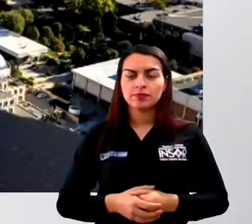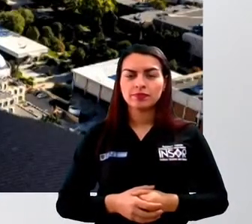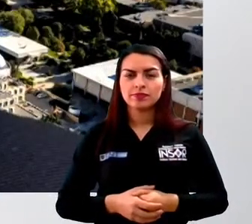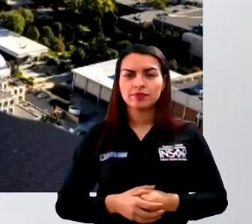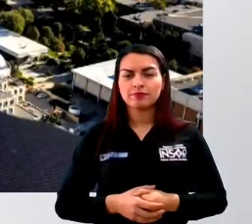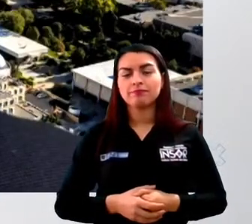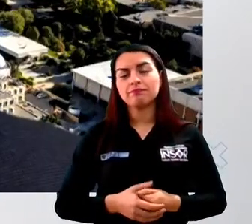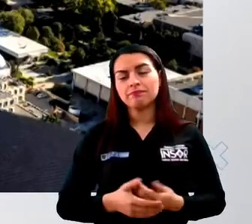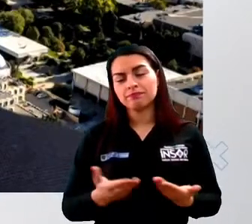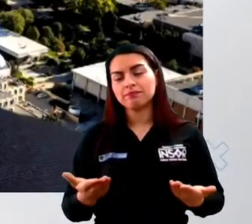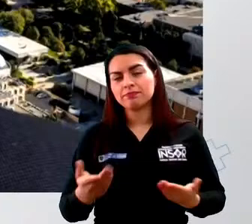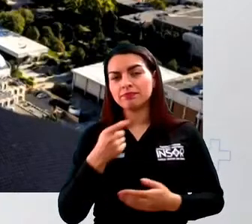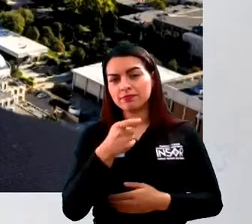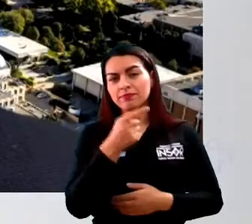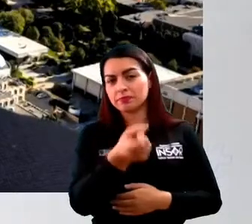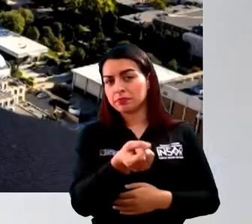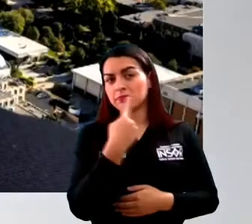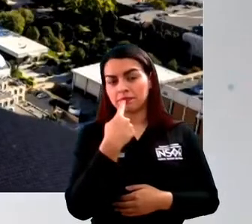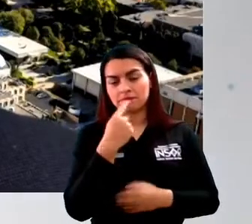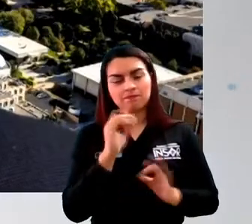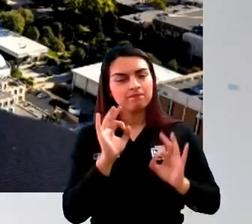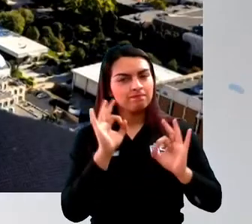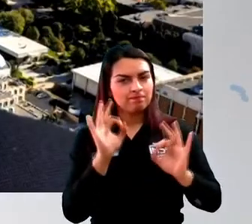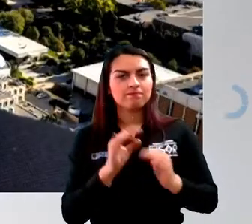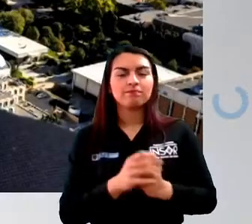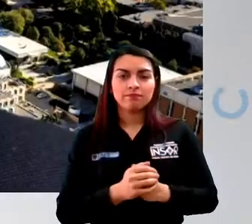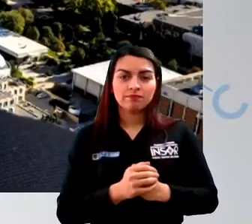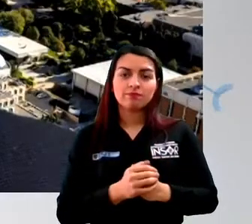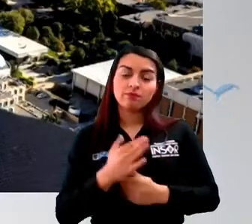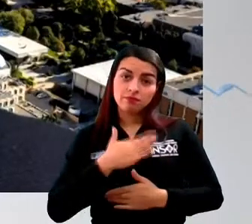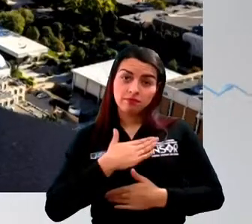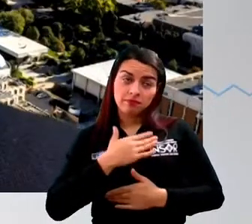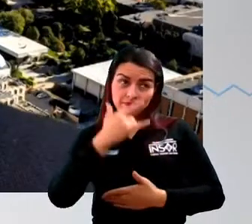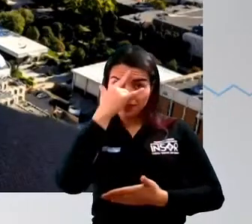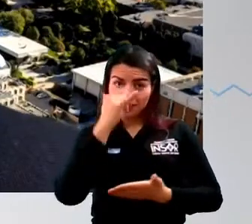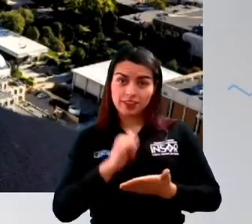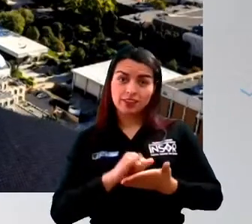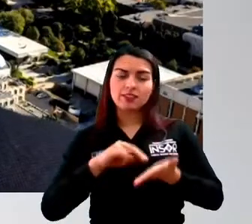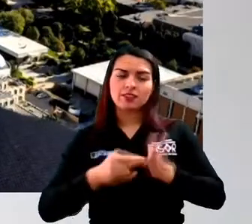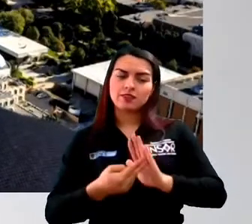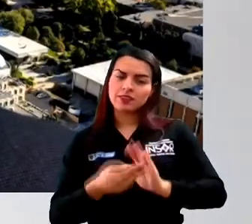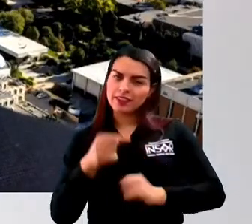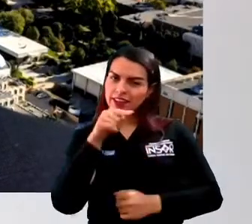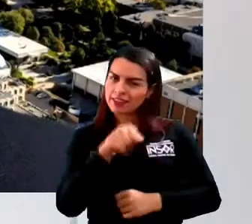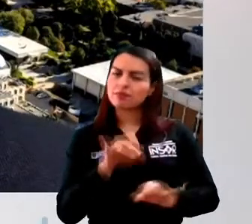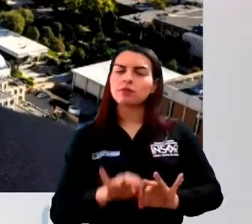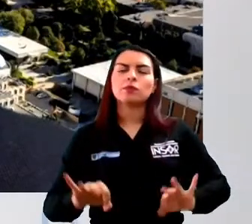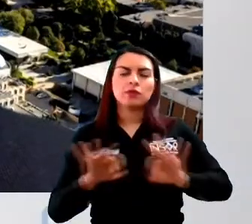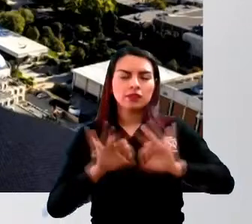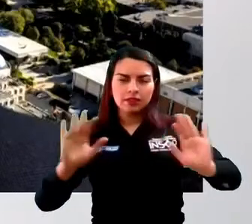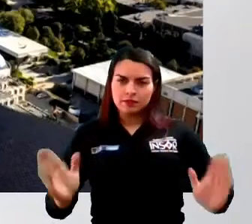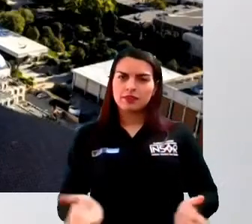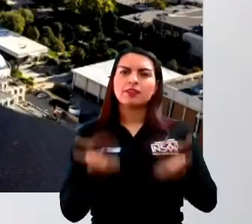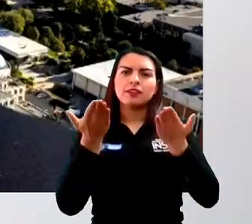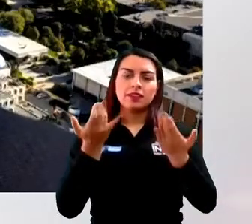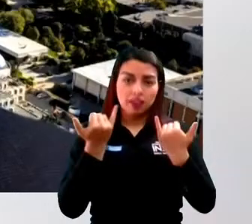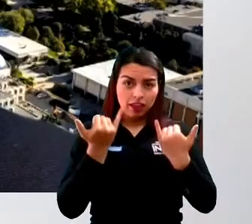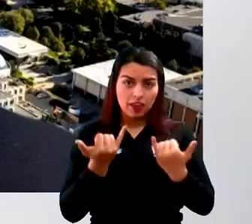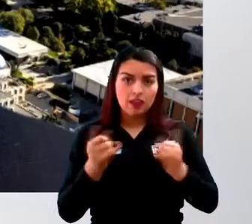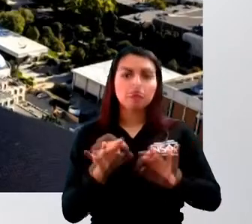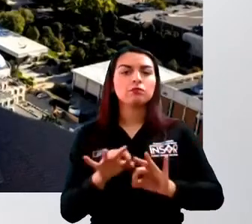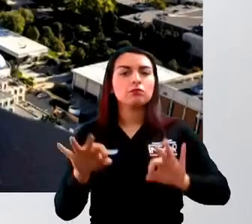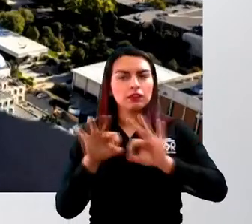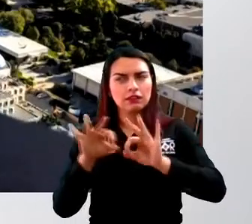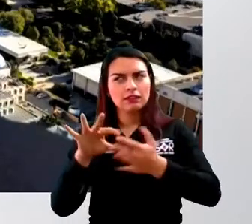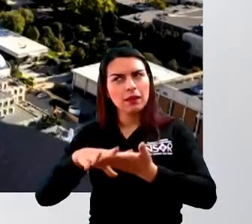Es una muy buena pregunta, señor Álvaro. Creo que es algo que debemos mejorar, que debemos aprender mucho más sobre. Y